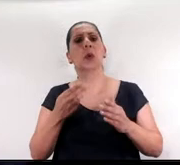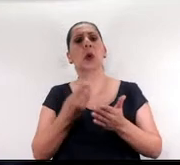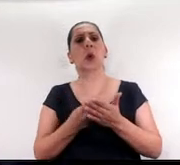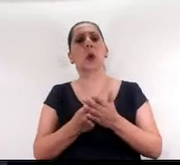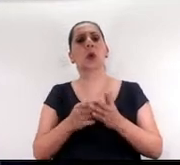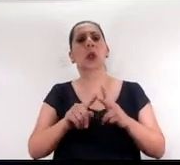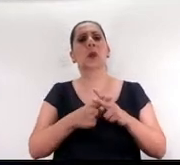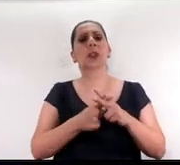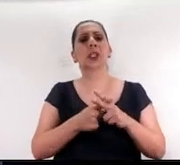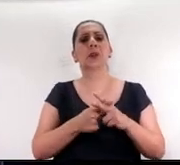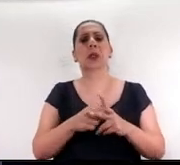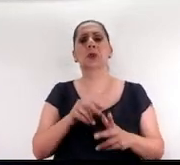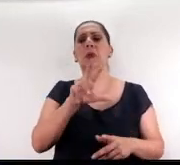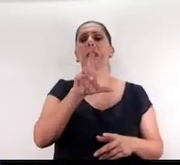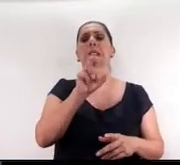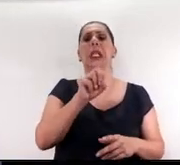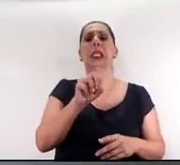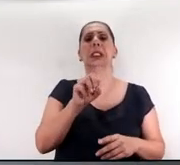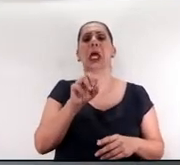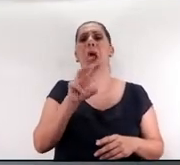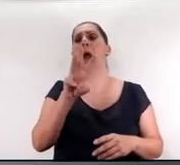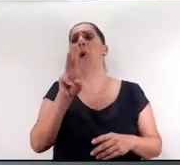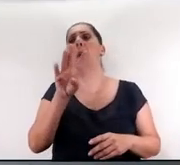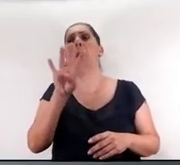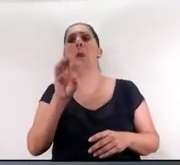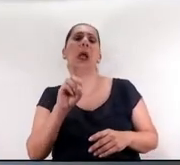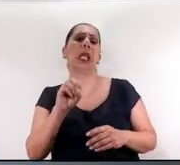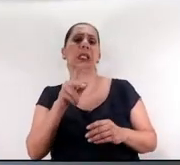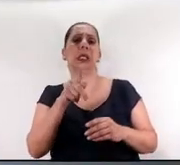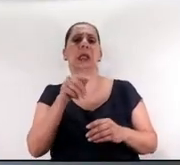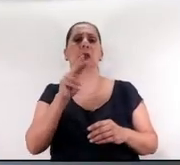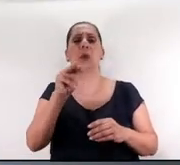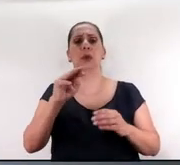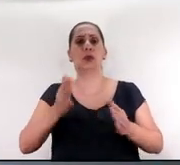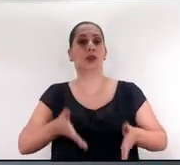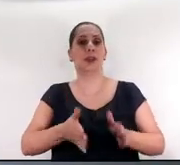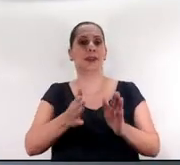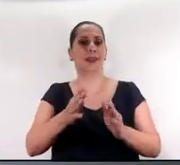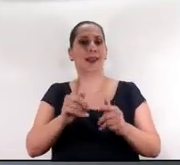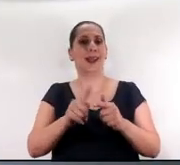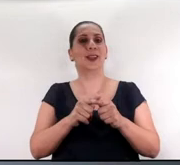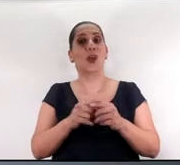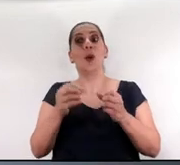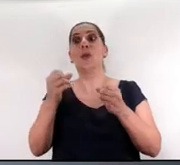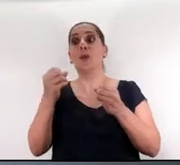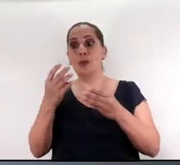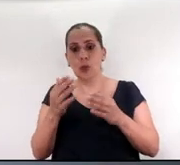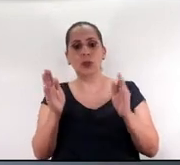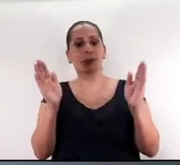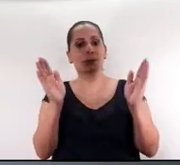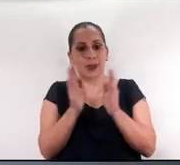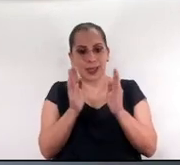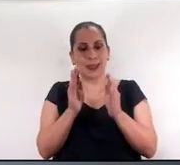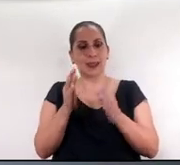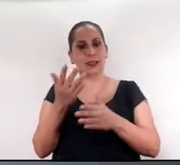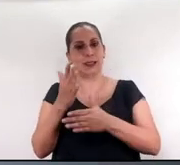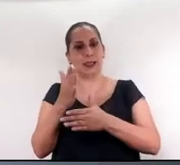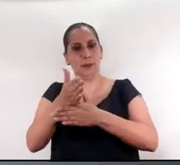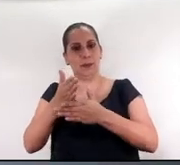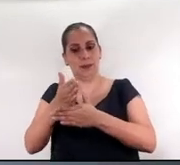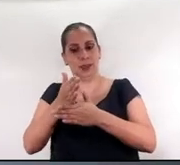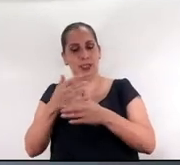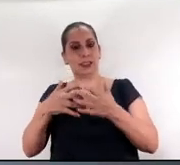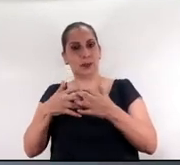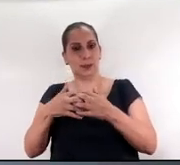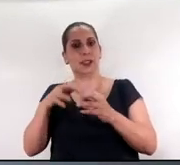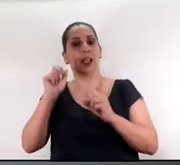de 30, 40 kilómetros de carretera? O de 20. Y entonces muchas pequeñas y medianas empresas podrían competir y no